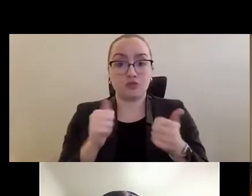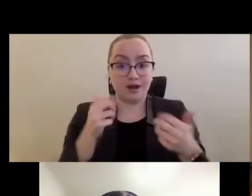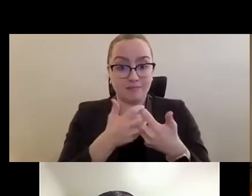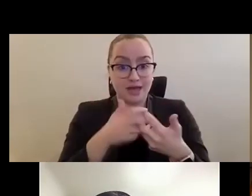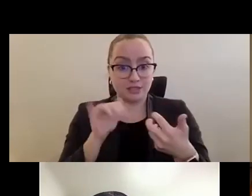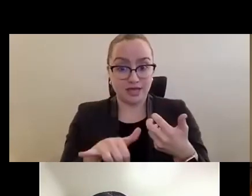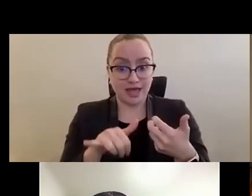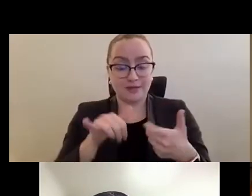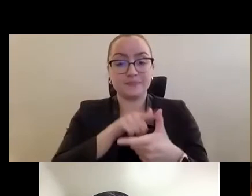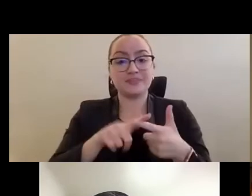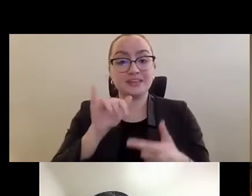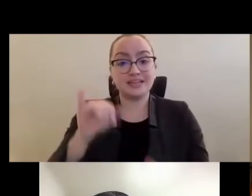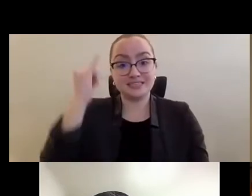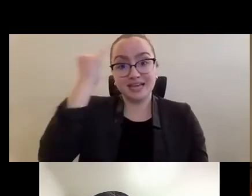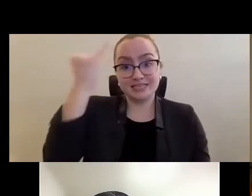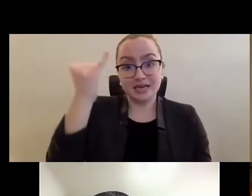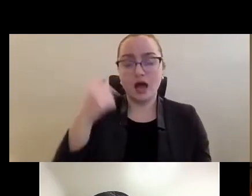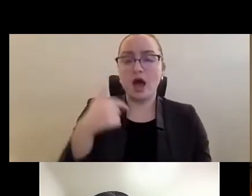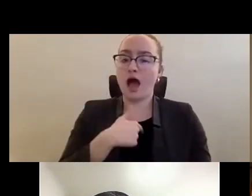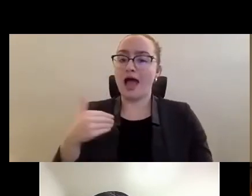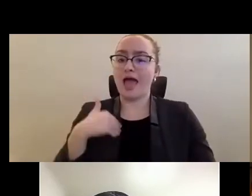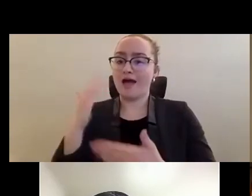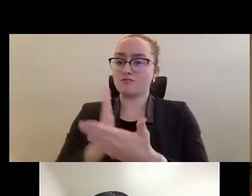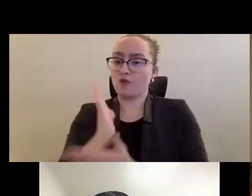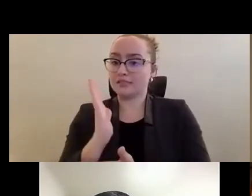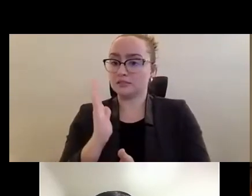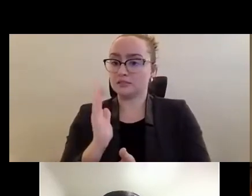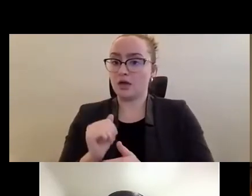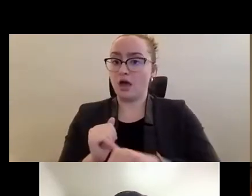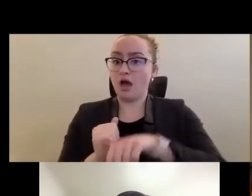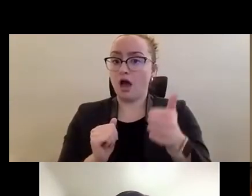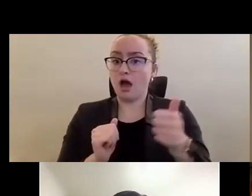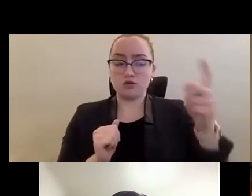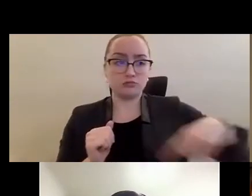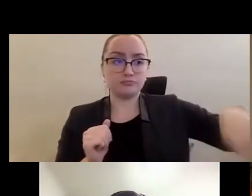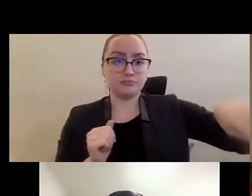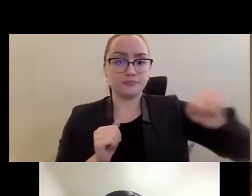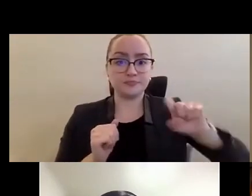nosotros estamos fomentando la idea que nosotros tenemos ciertos derechos que